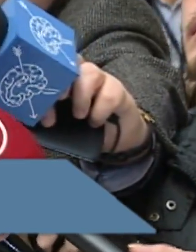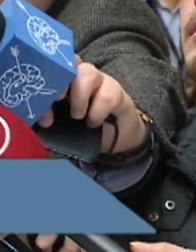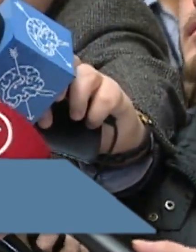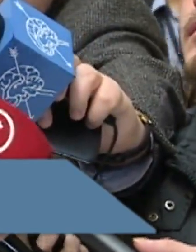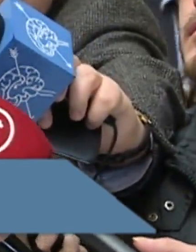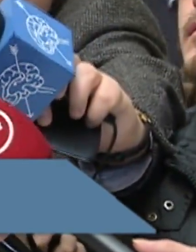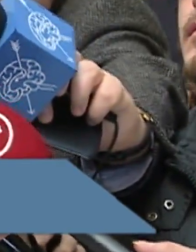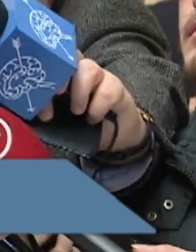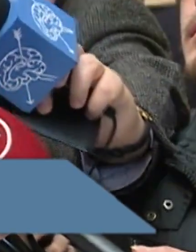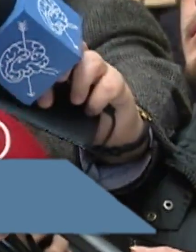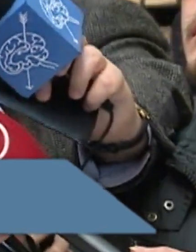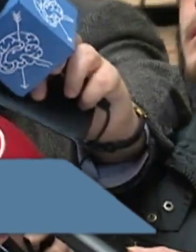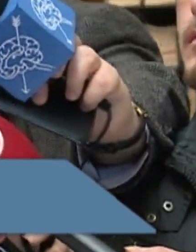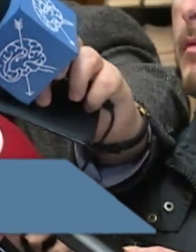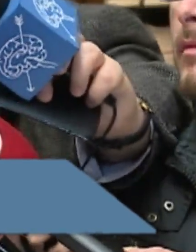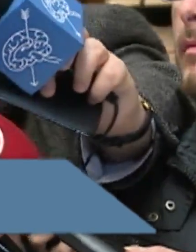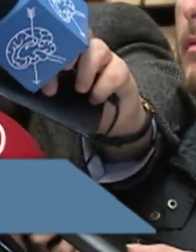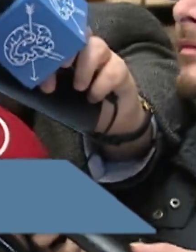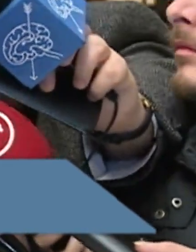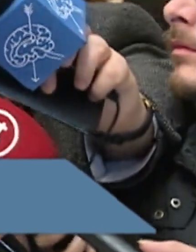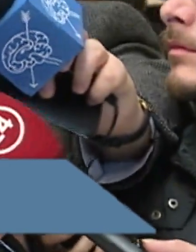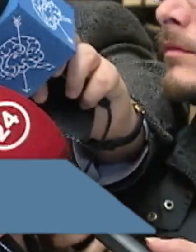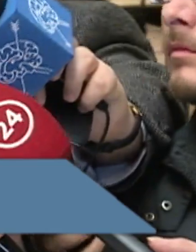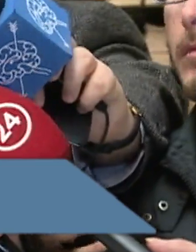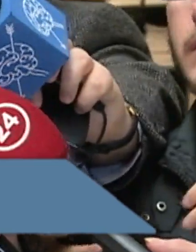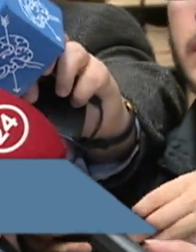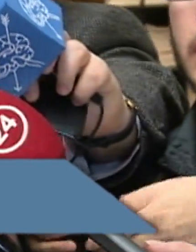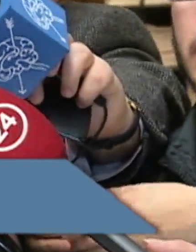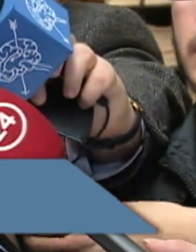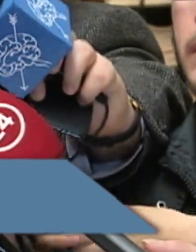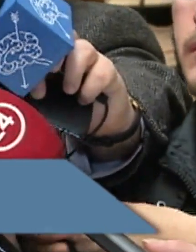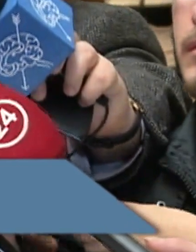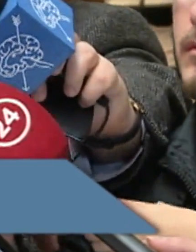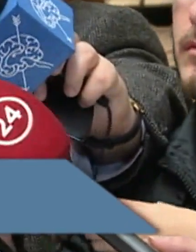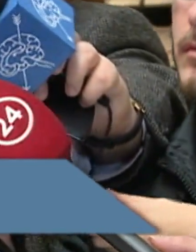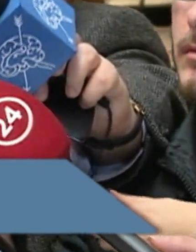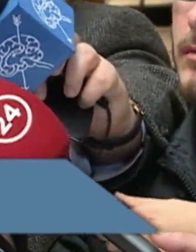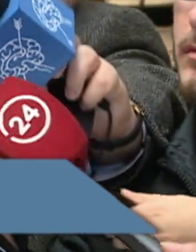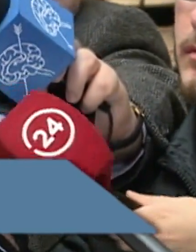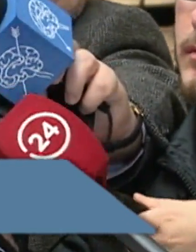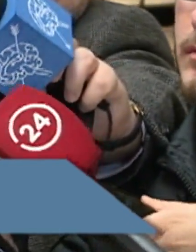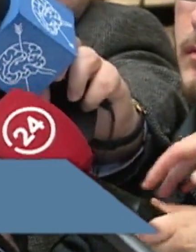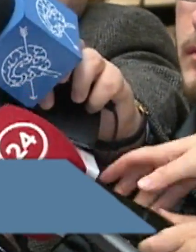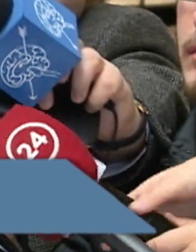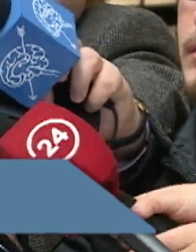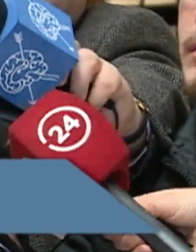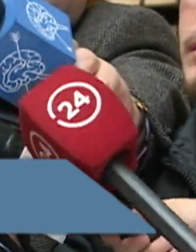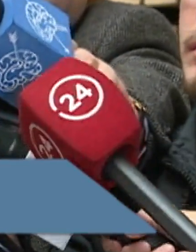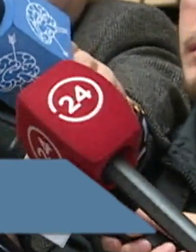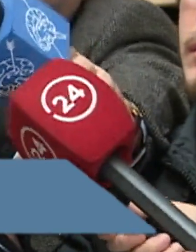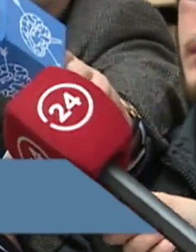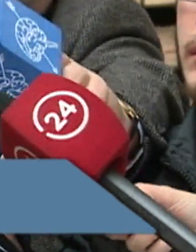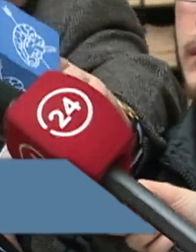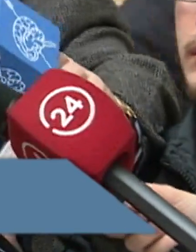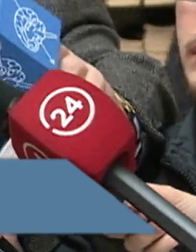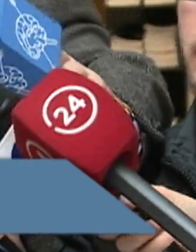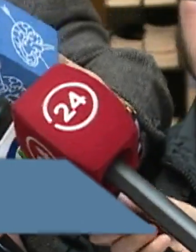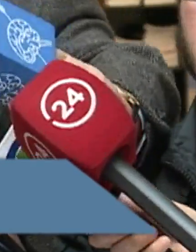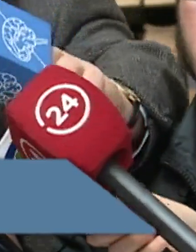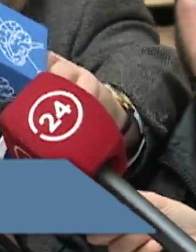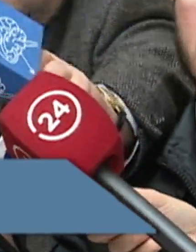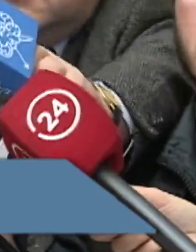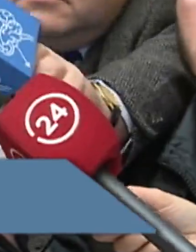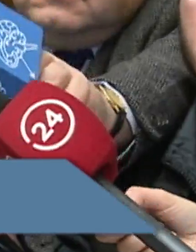una negociación separada nosotros estamos abiertos a eso pero como yo expliqué en la sala tenemos que ver qué se pone